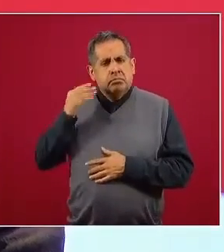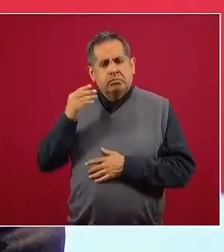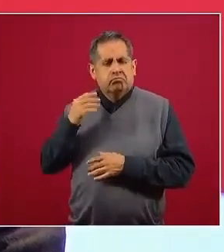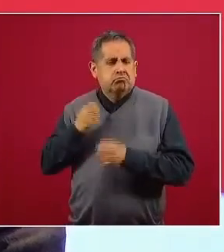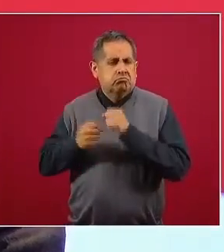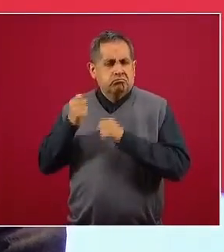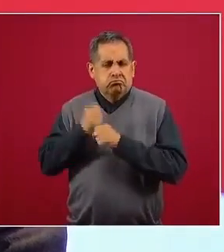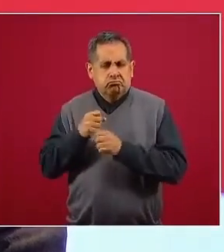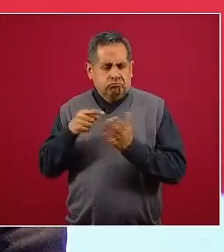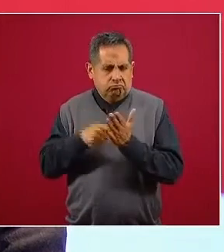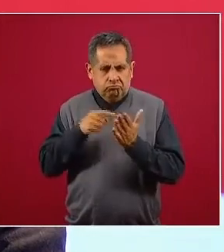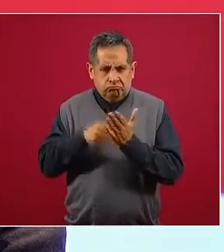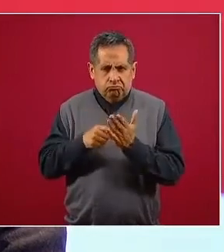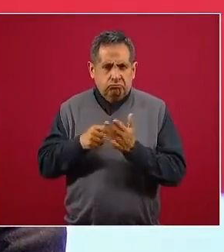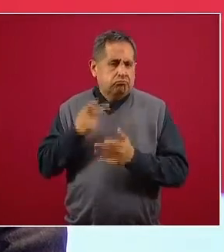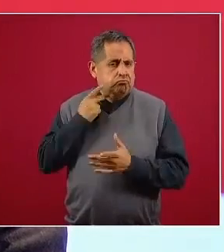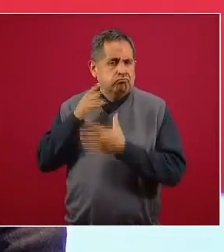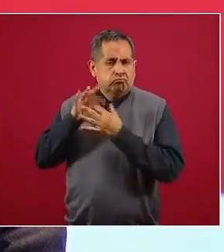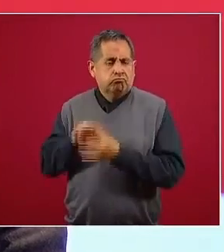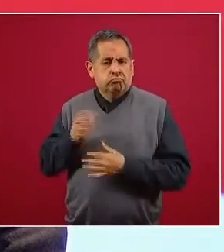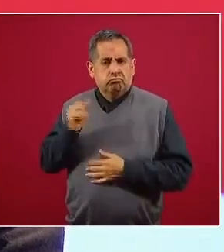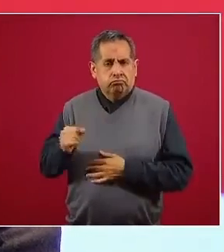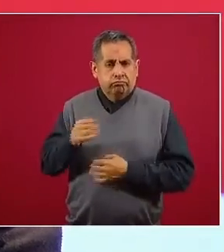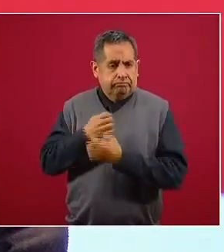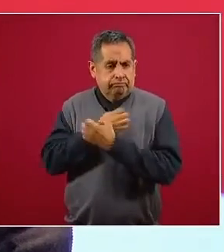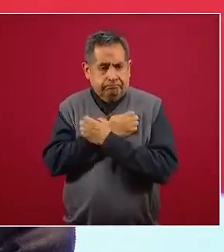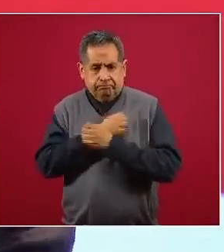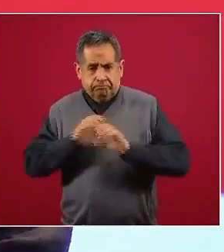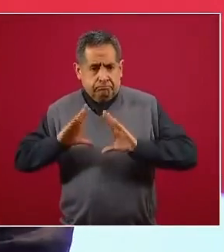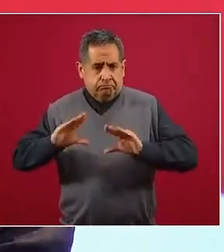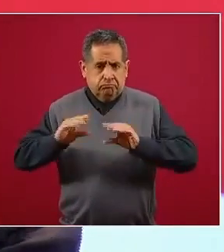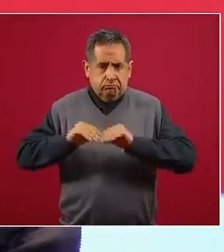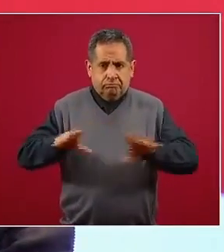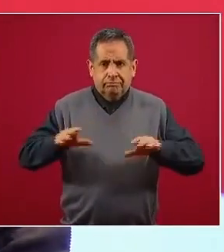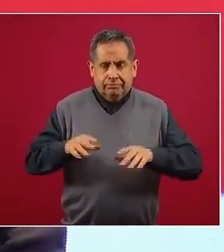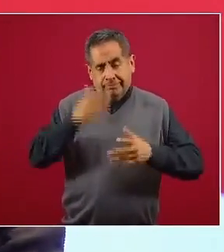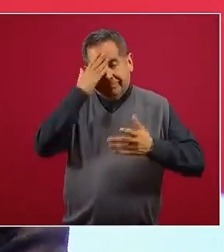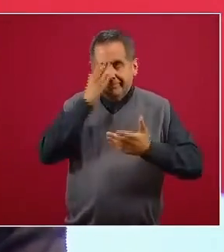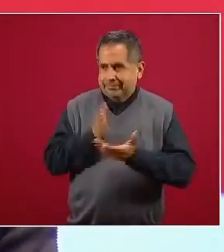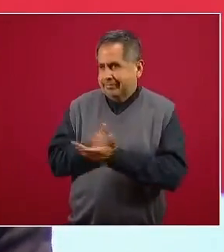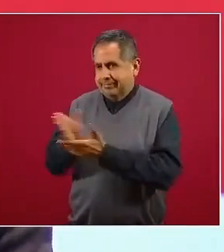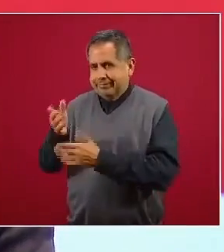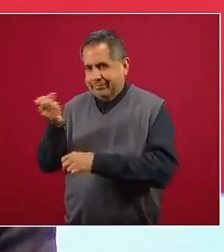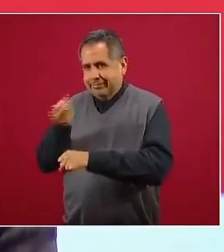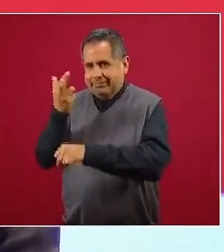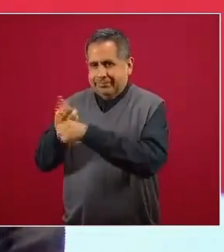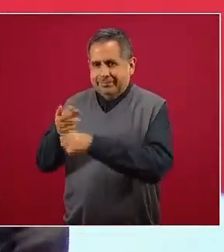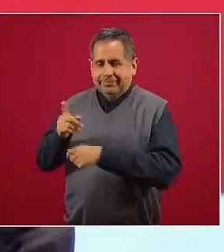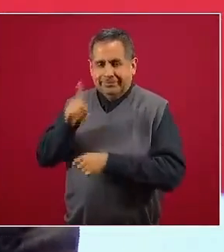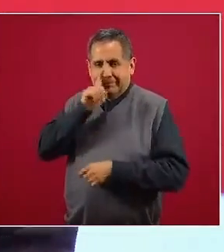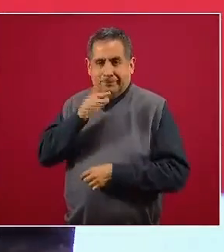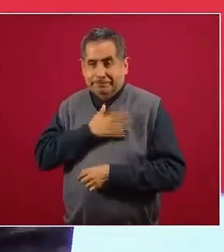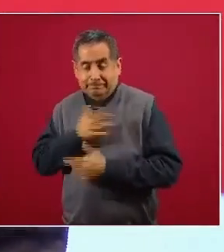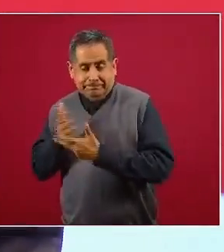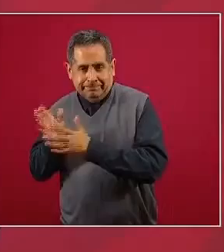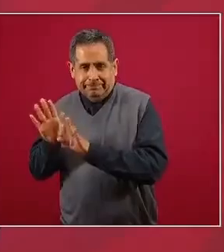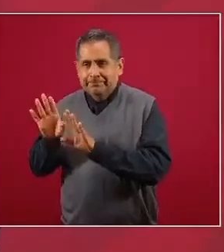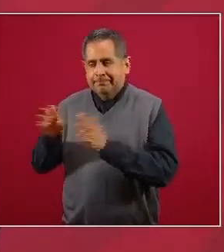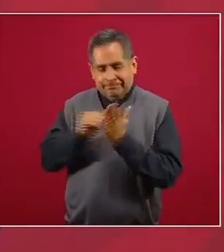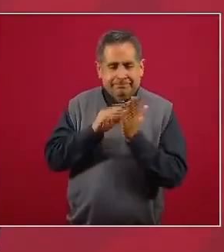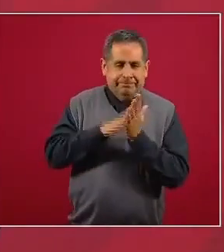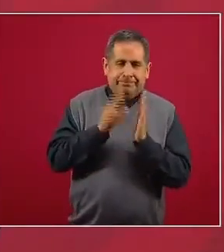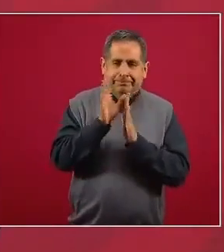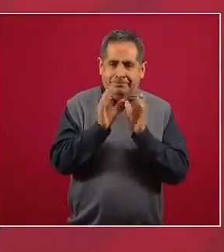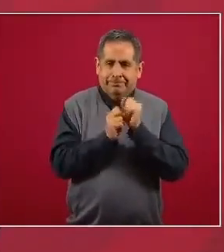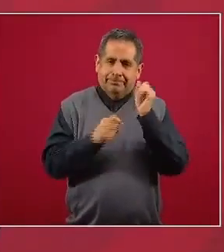y es la esencia de la política educativa. Ahora ya me estoy metiendo en el campo del secretario Moctezuma, pero esto está escrito